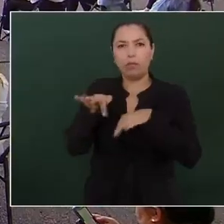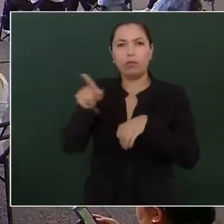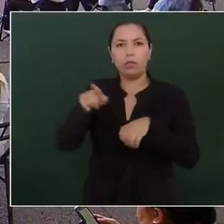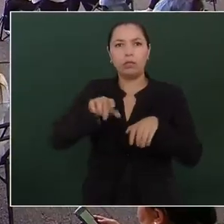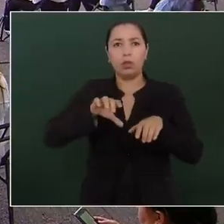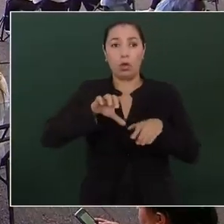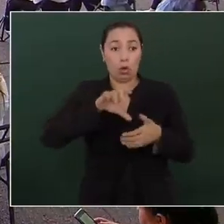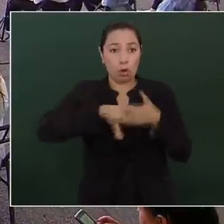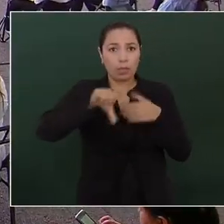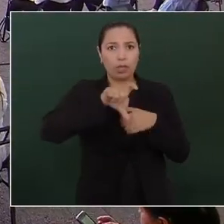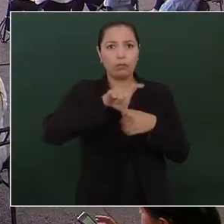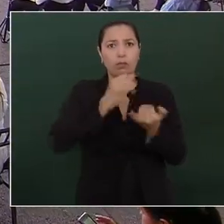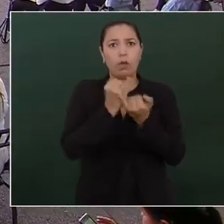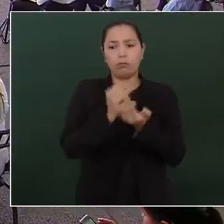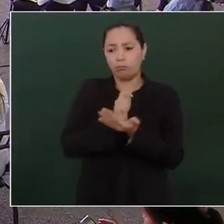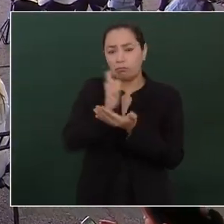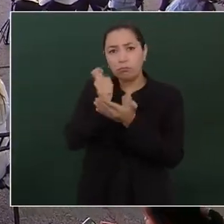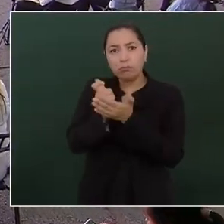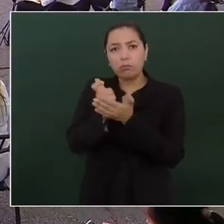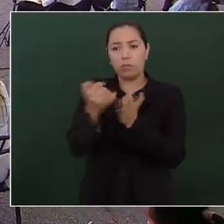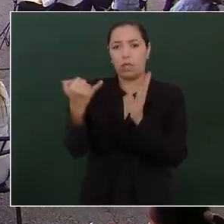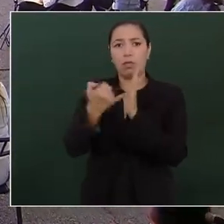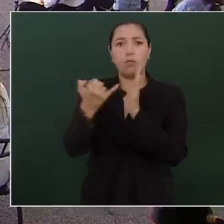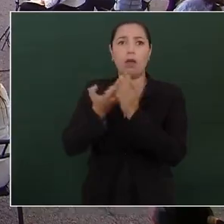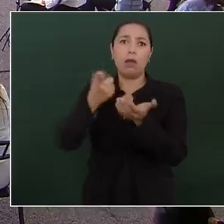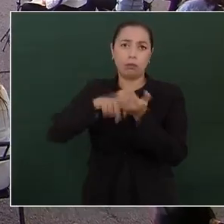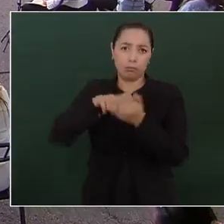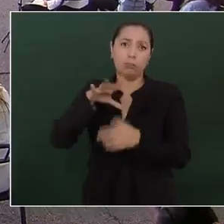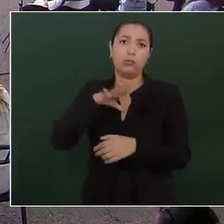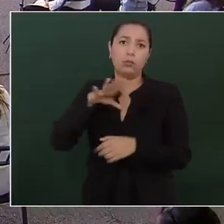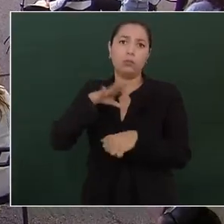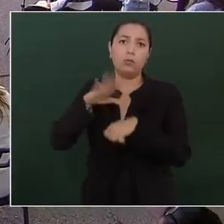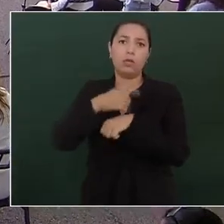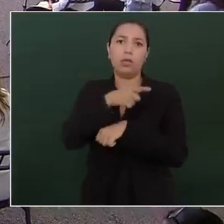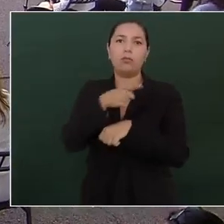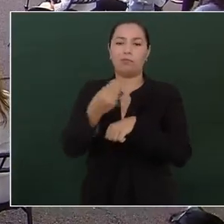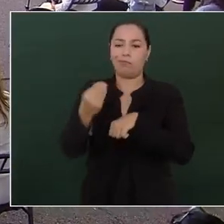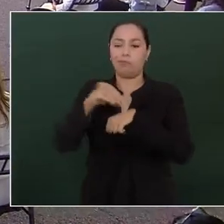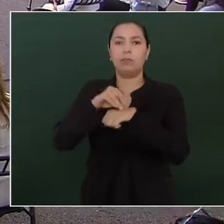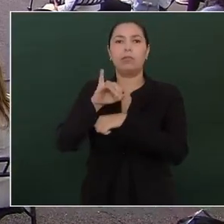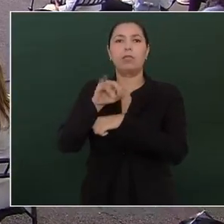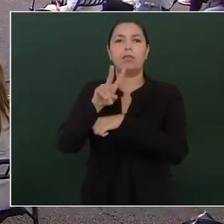impuesto, porque se le cobra el IVA,